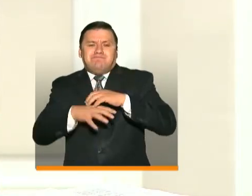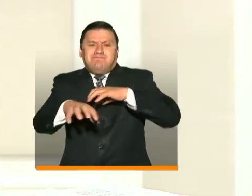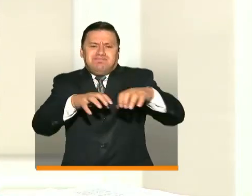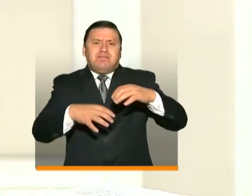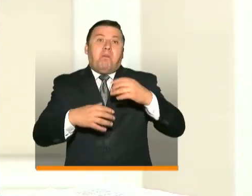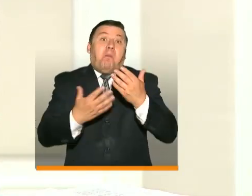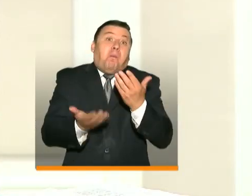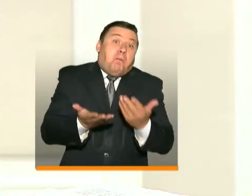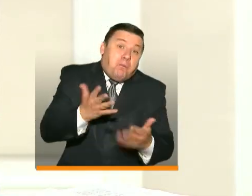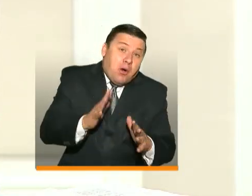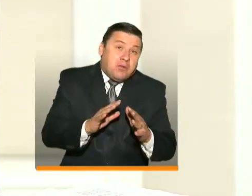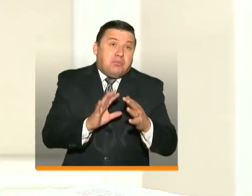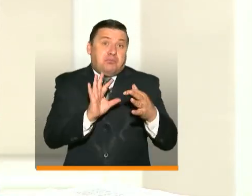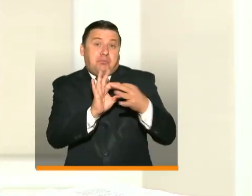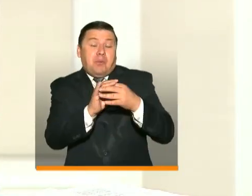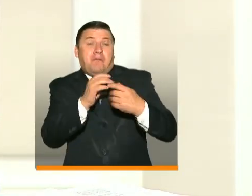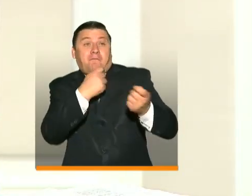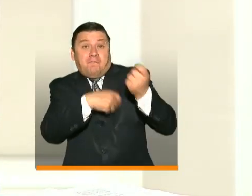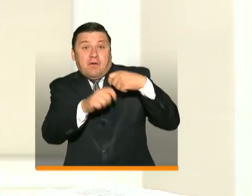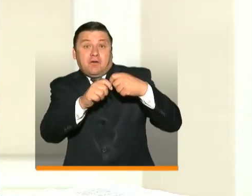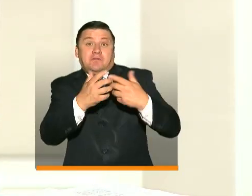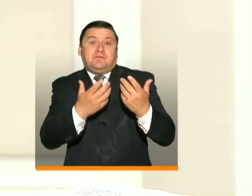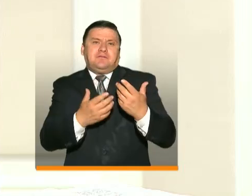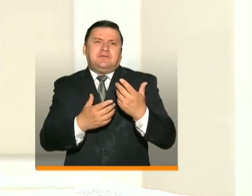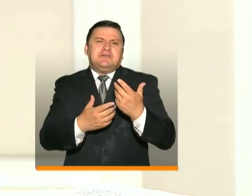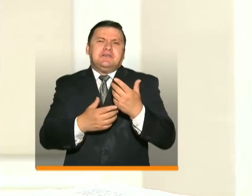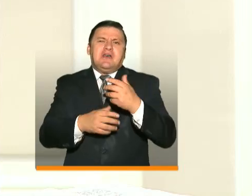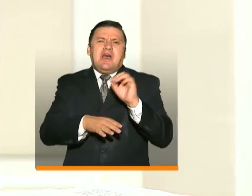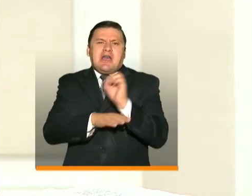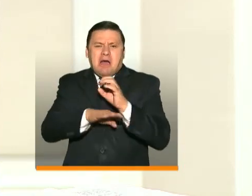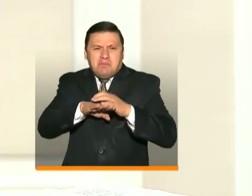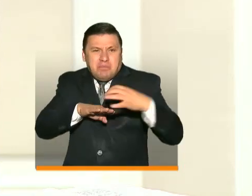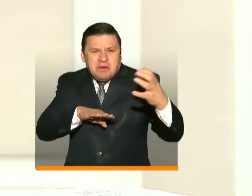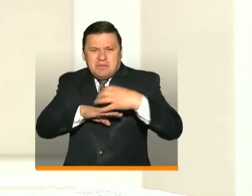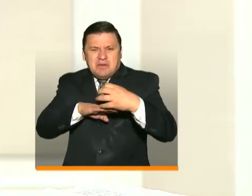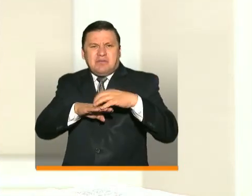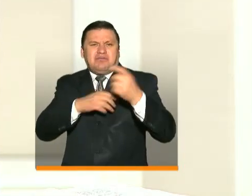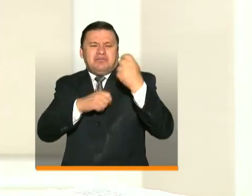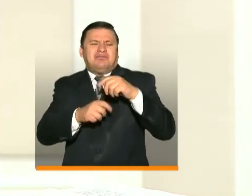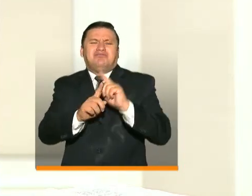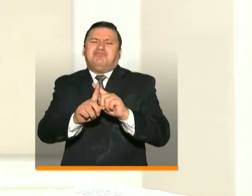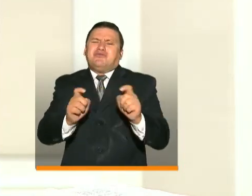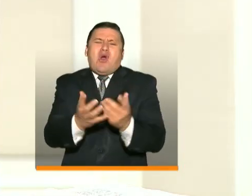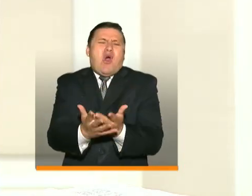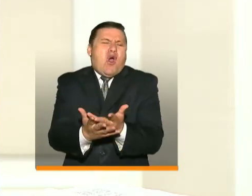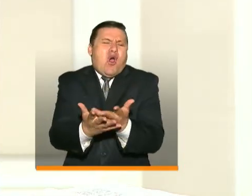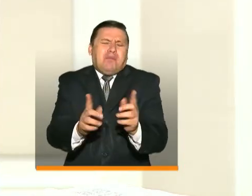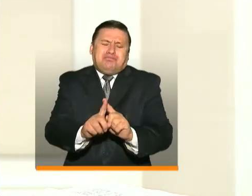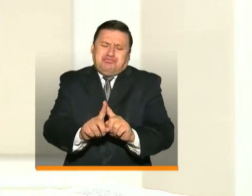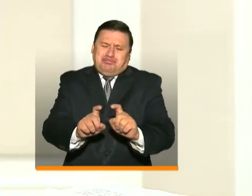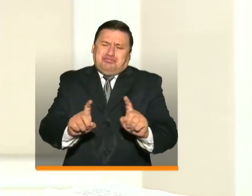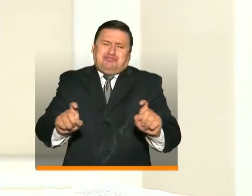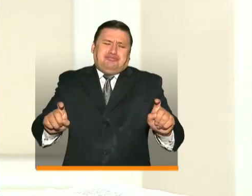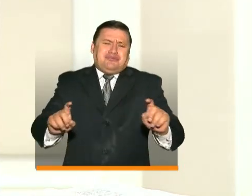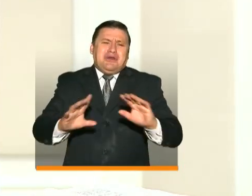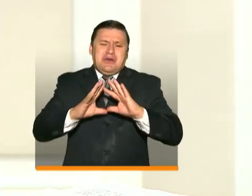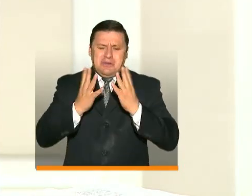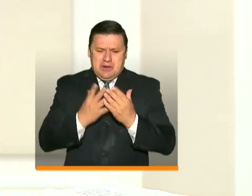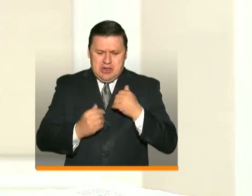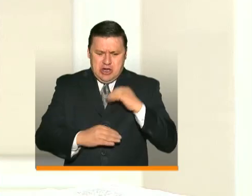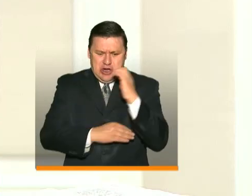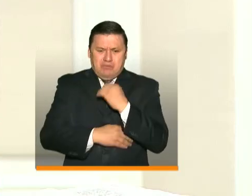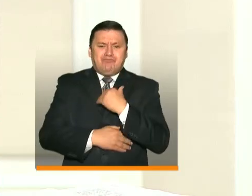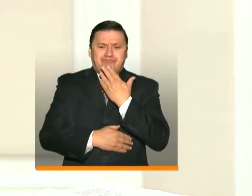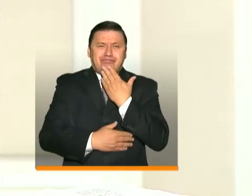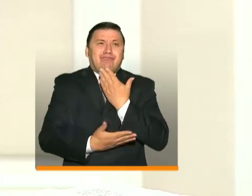unas posibilidades enormes en la producción de partes, en la producción de distintos elementos, además en todo lo relacionado